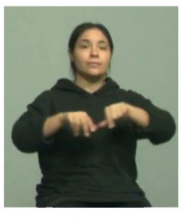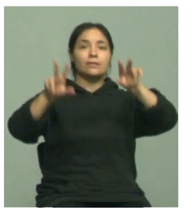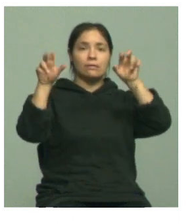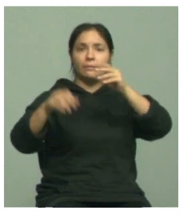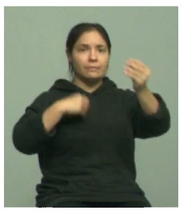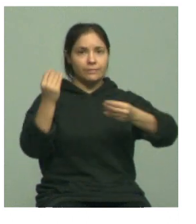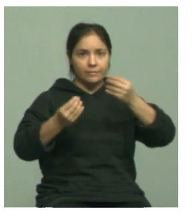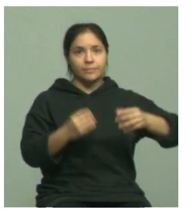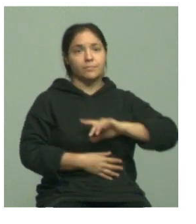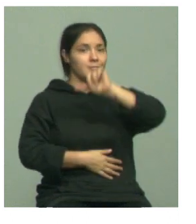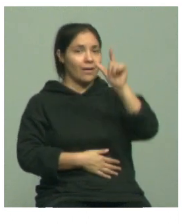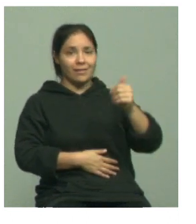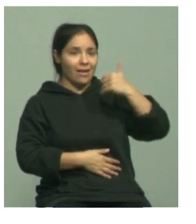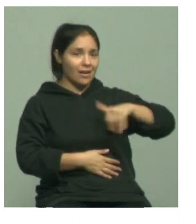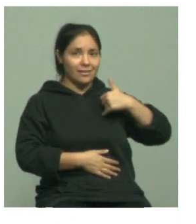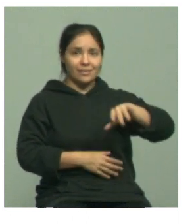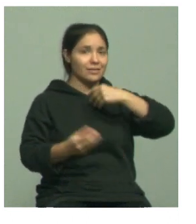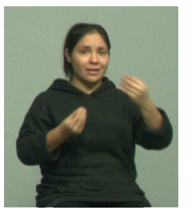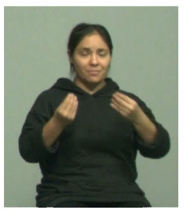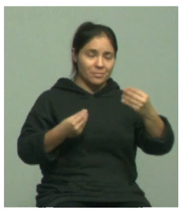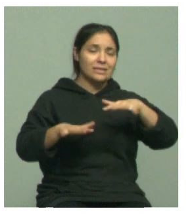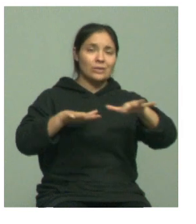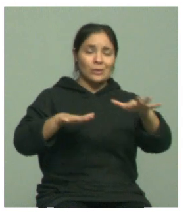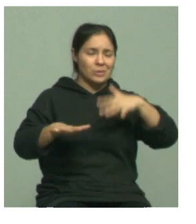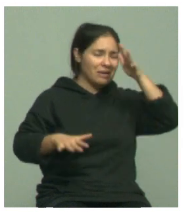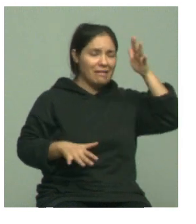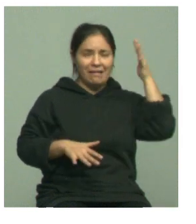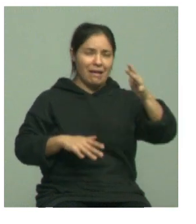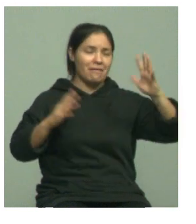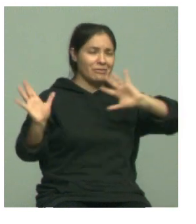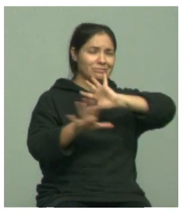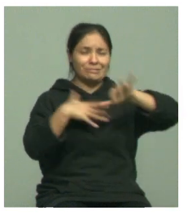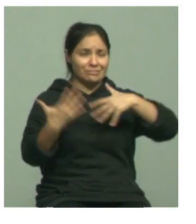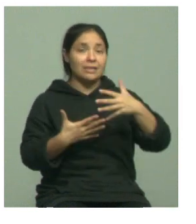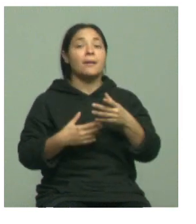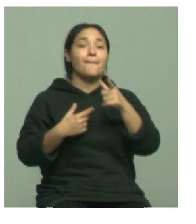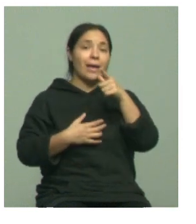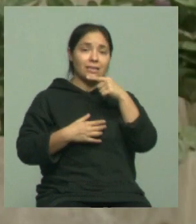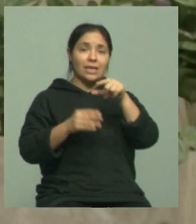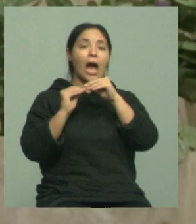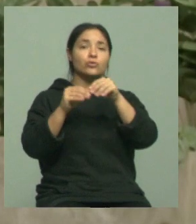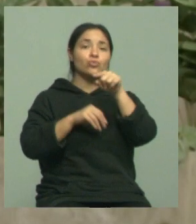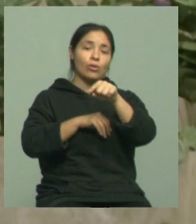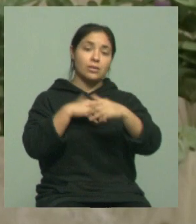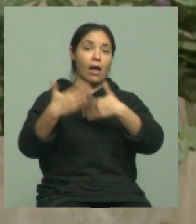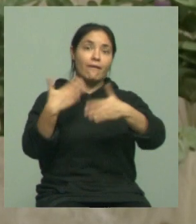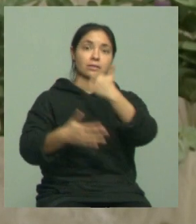país, porque tiene que ver justamente con una situación que parece en la cual que habíamos avanzado un montón, pero a